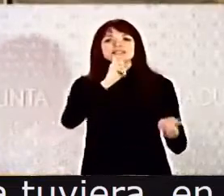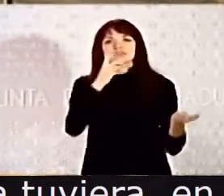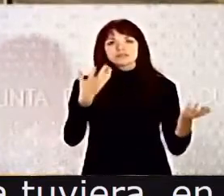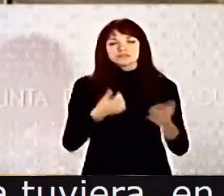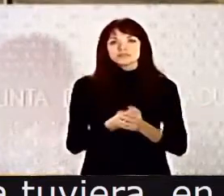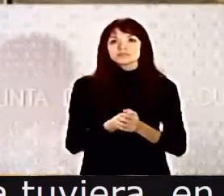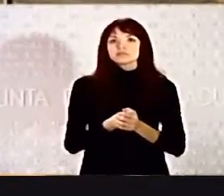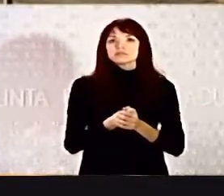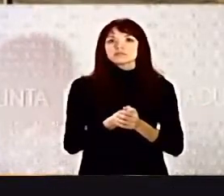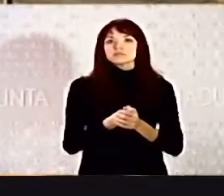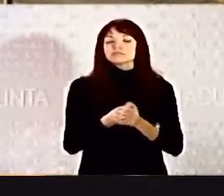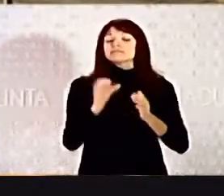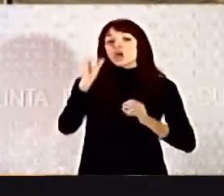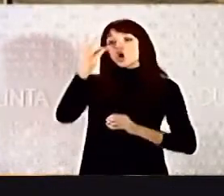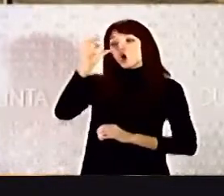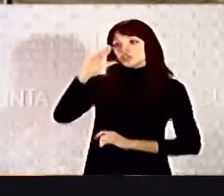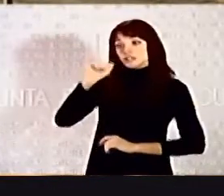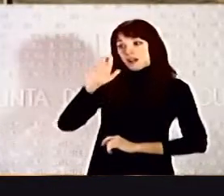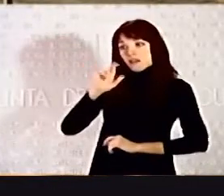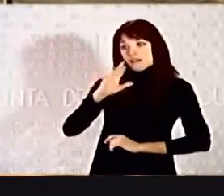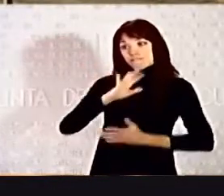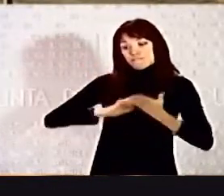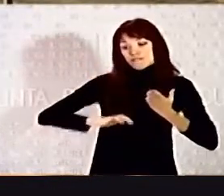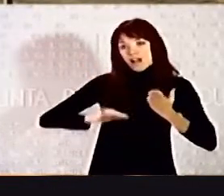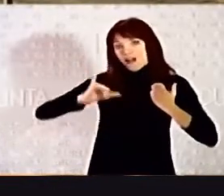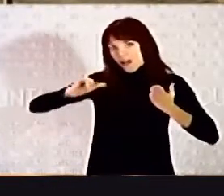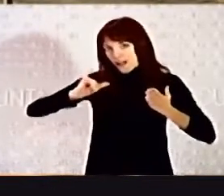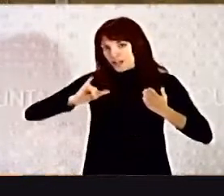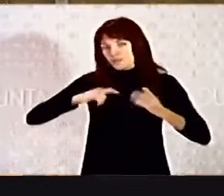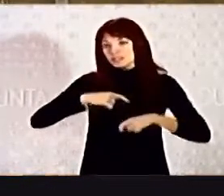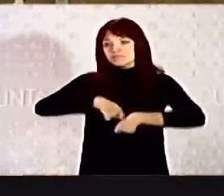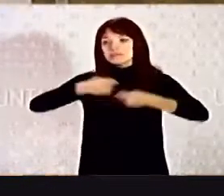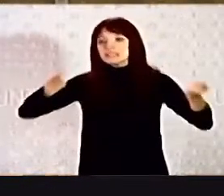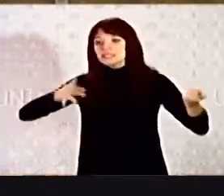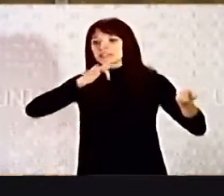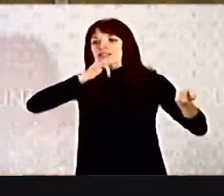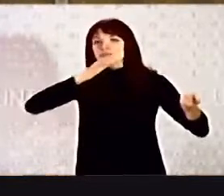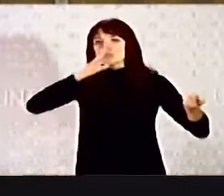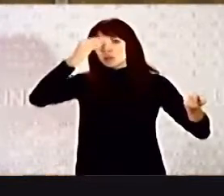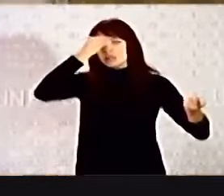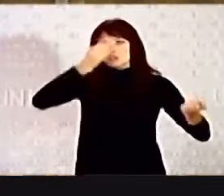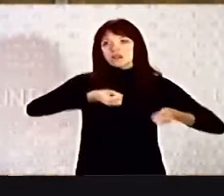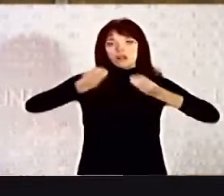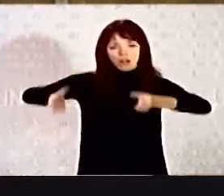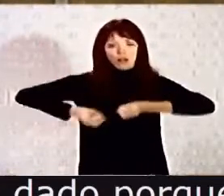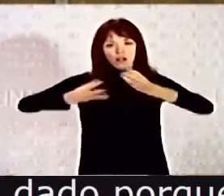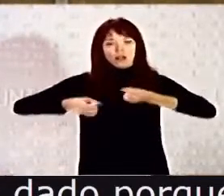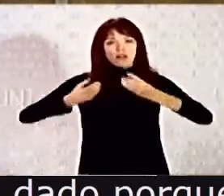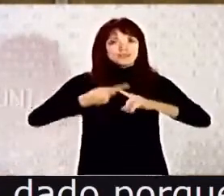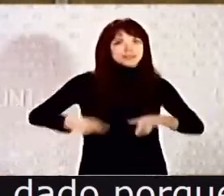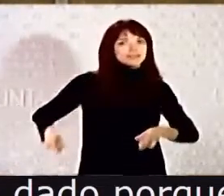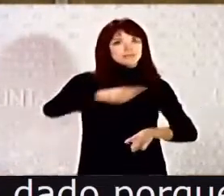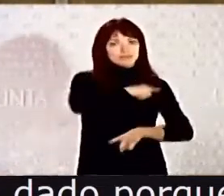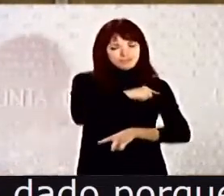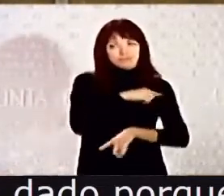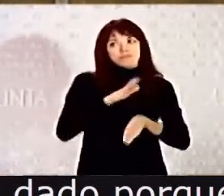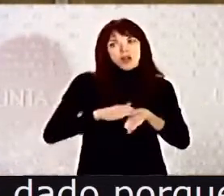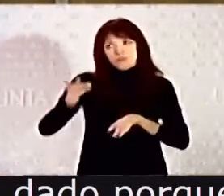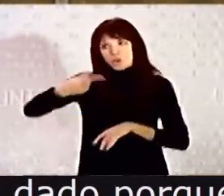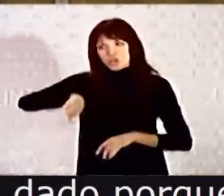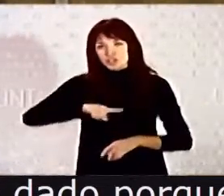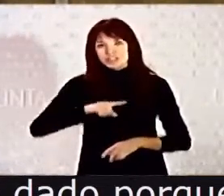la información, Óscar. Lo que pasa es que no la he dado porque a veces creo que peco de excesiva información, incluso para vosotros los periodistas,